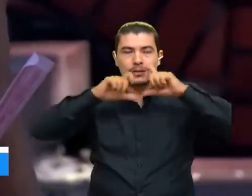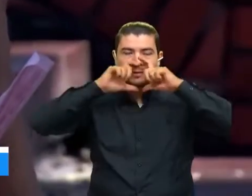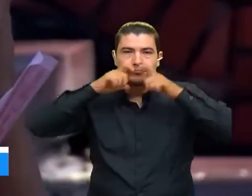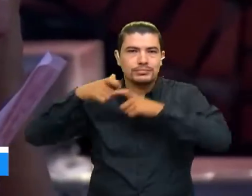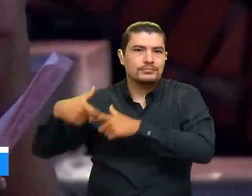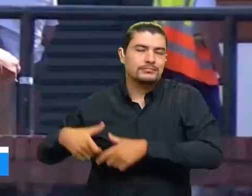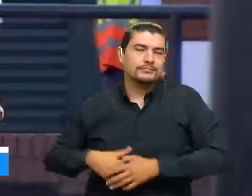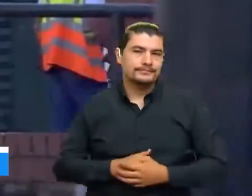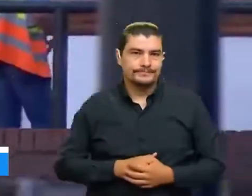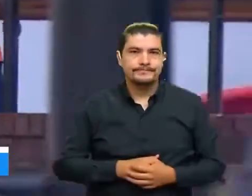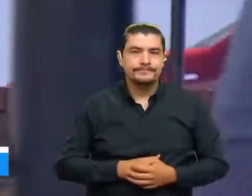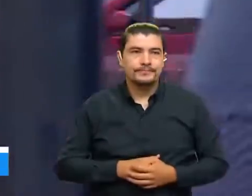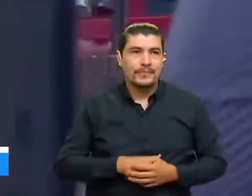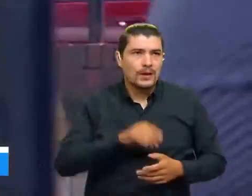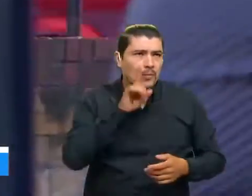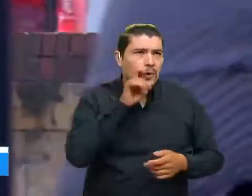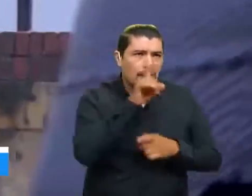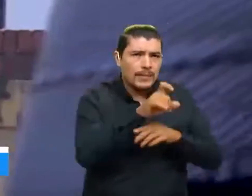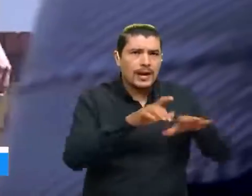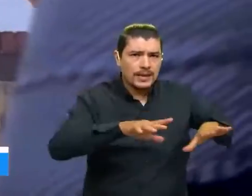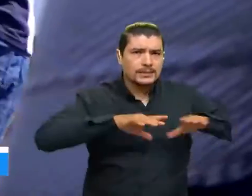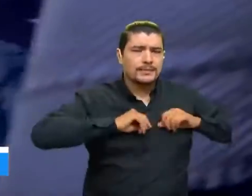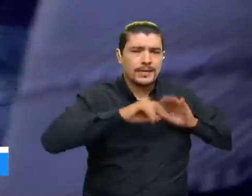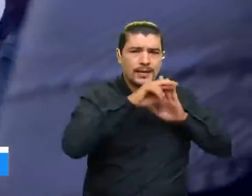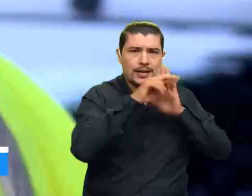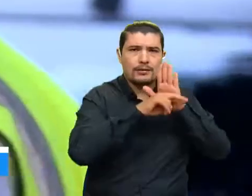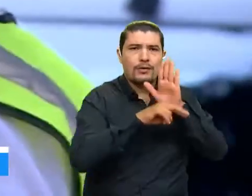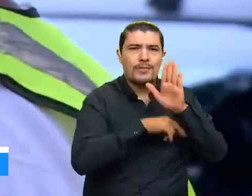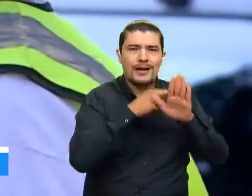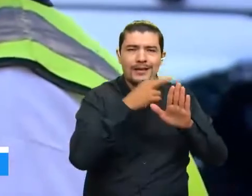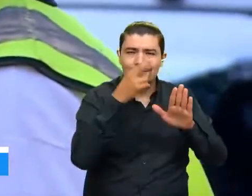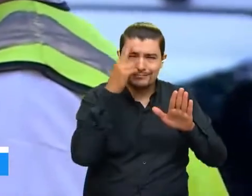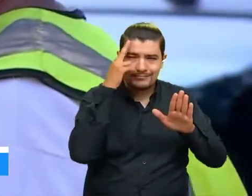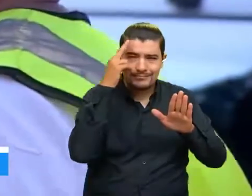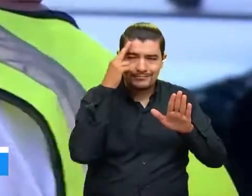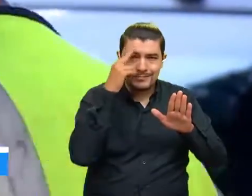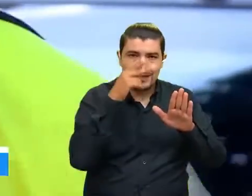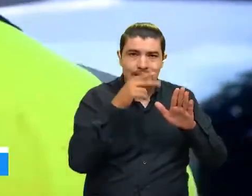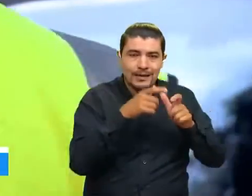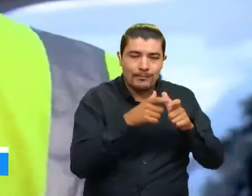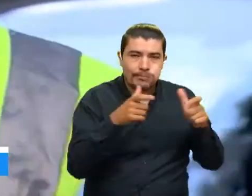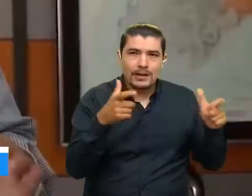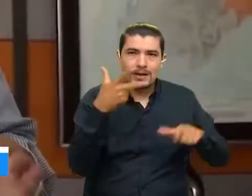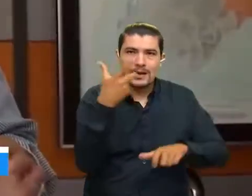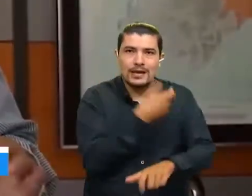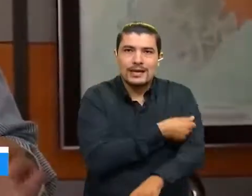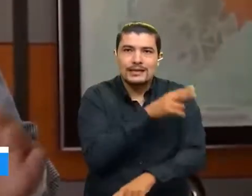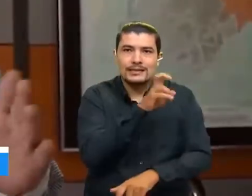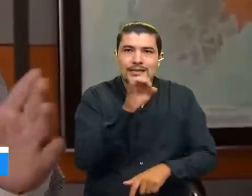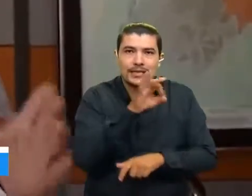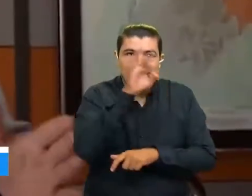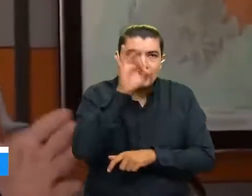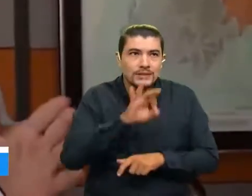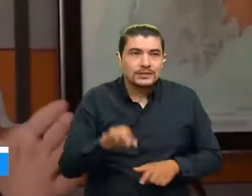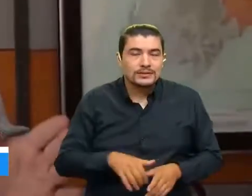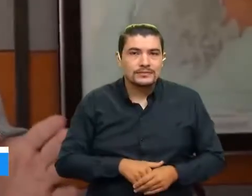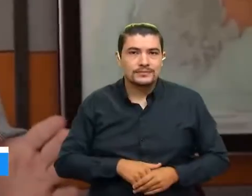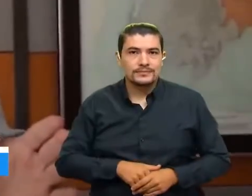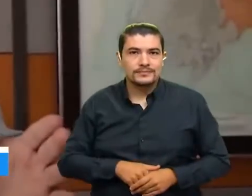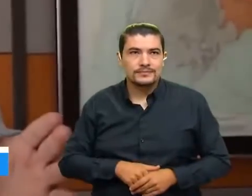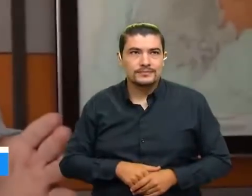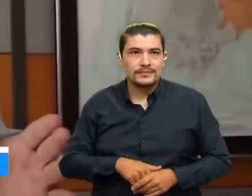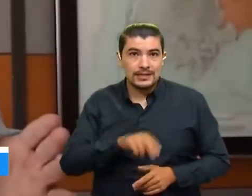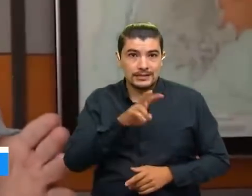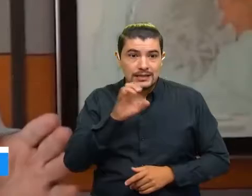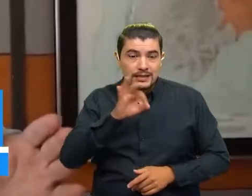Bucaramanga se acoge a la medida que elimina el uso del tapabocas en espacios públicos. No tenemos que seguir usando el tapabocas. Bucaramanga cumple con